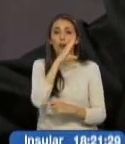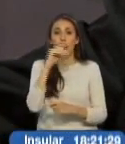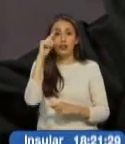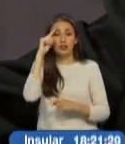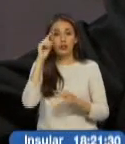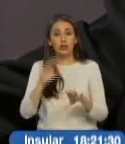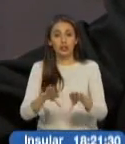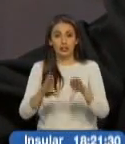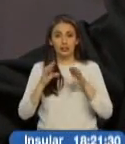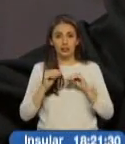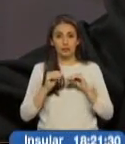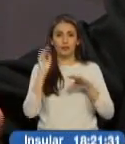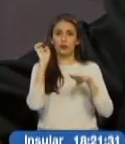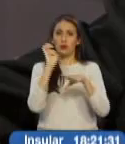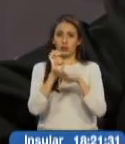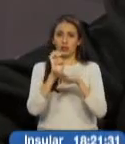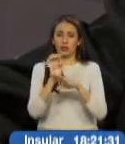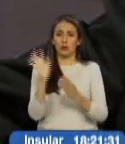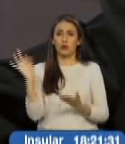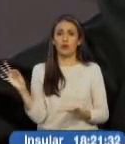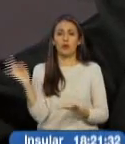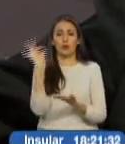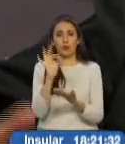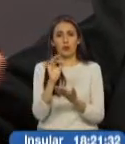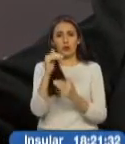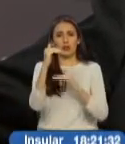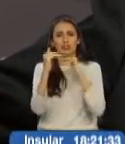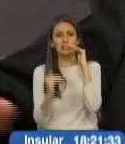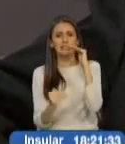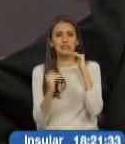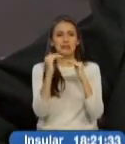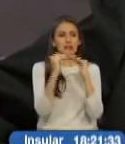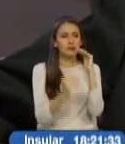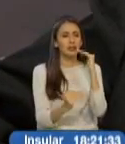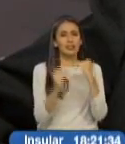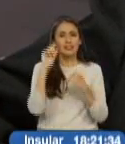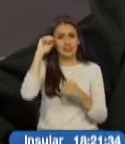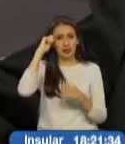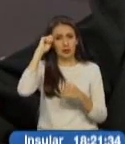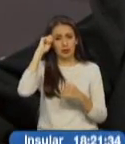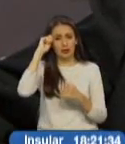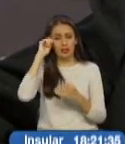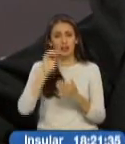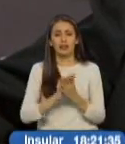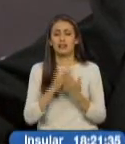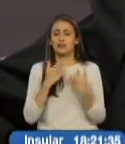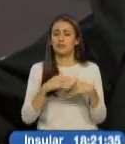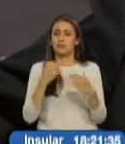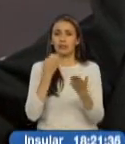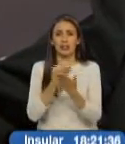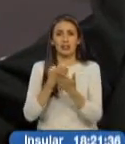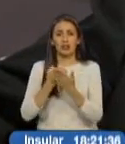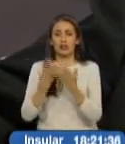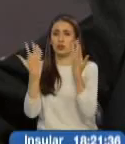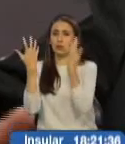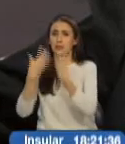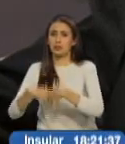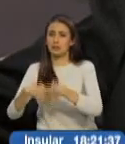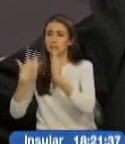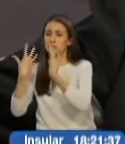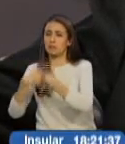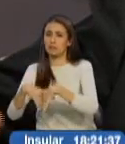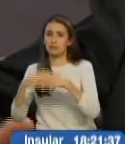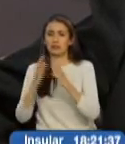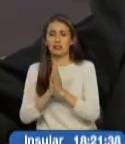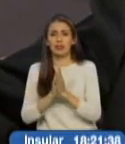Ecuador donde estaba presente la desigualdad, los desequilibrios económicos y financieros, la falta